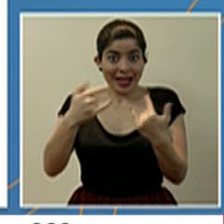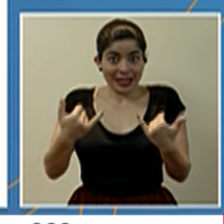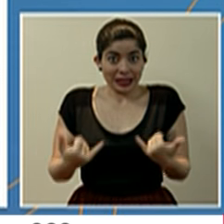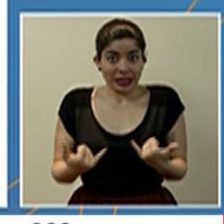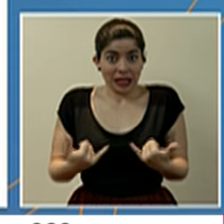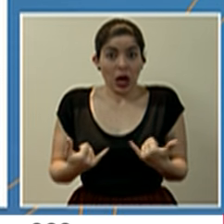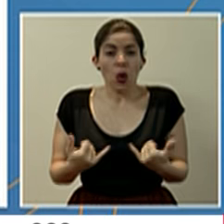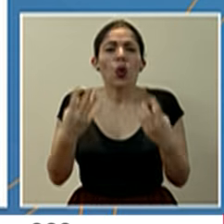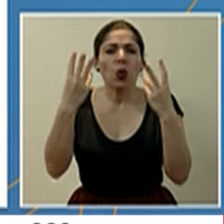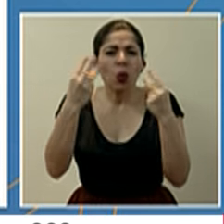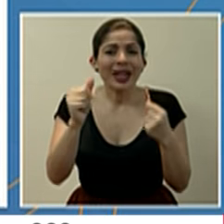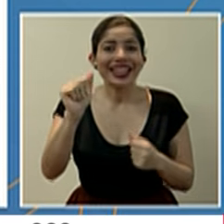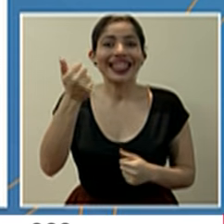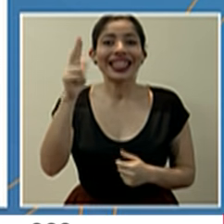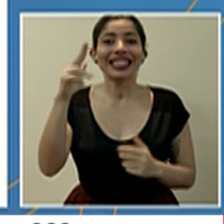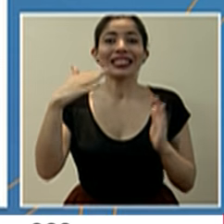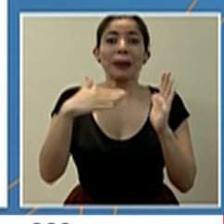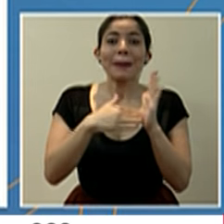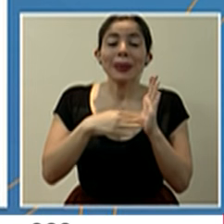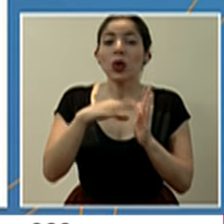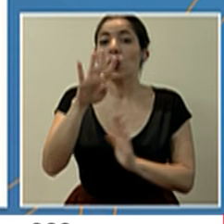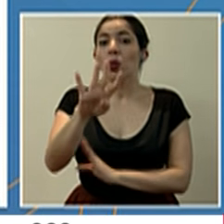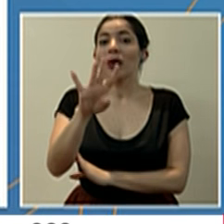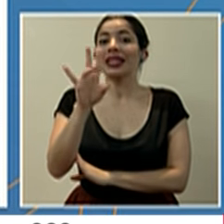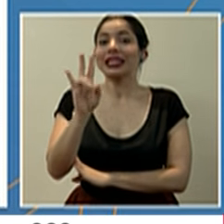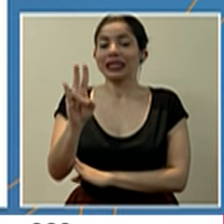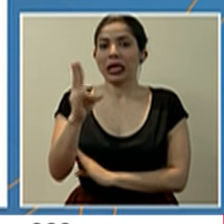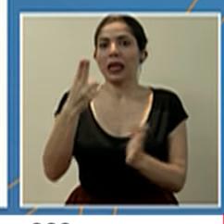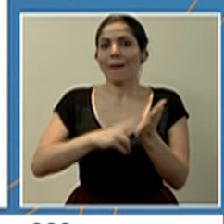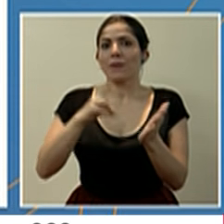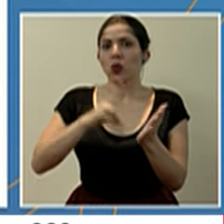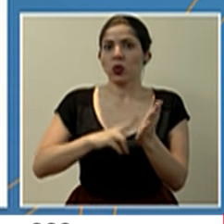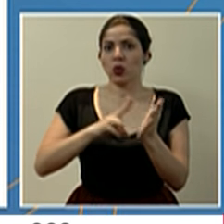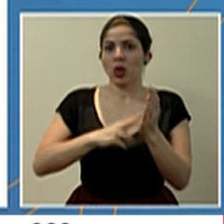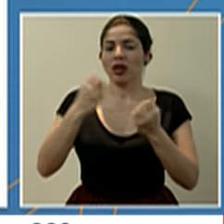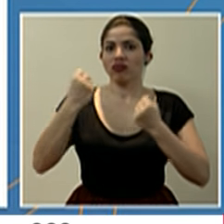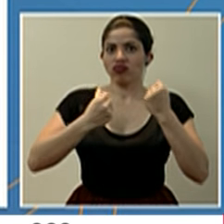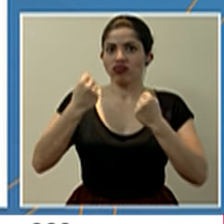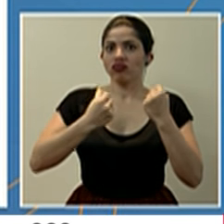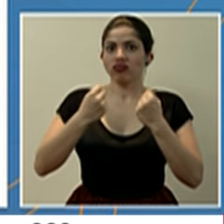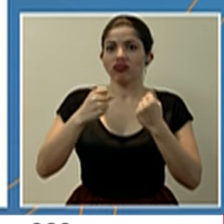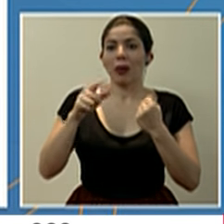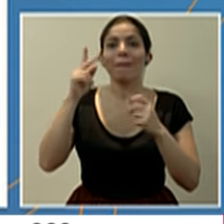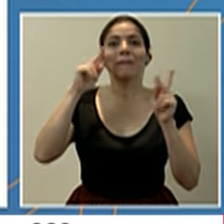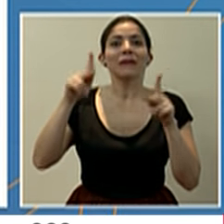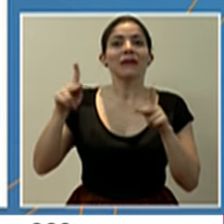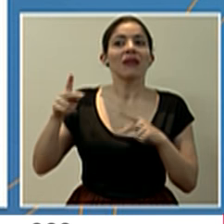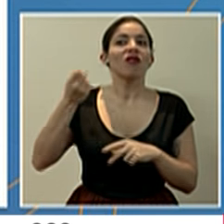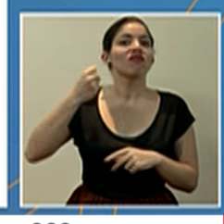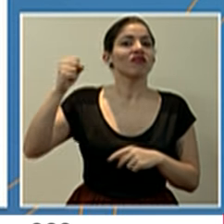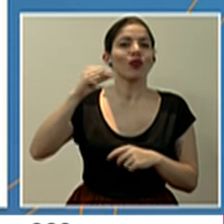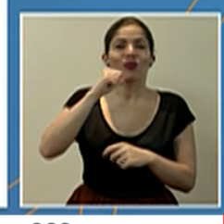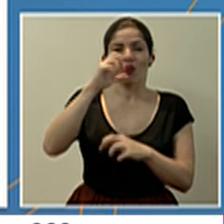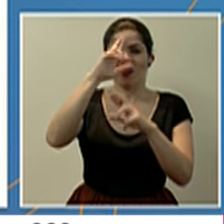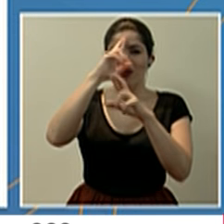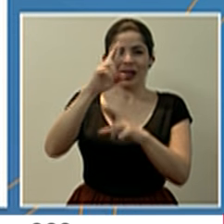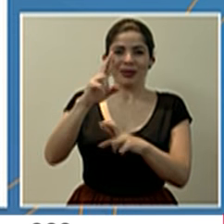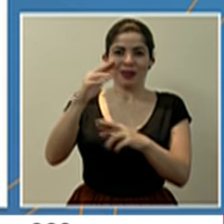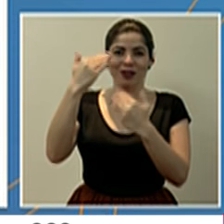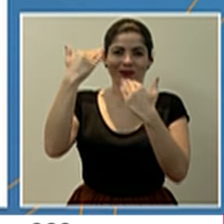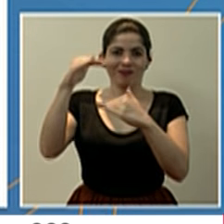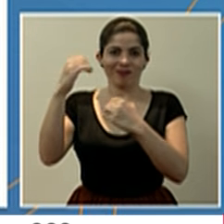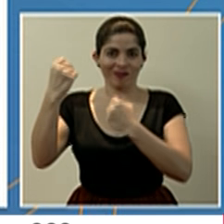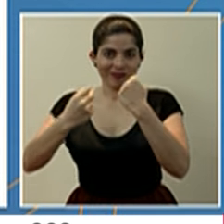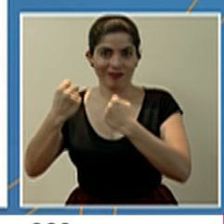Hasta el momento, llevamos 13,047 infracciones de tránsito a personas que no respetaron durante el periodo de la